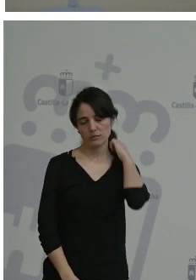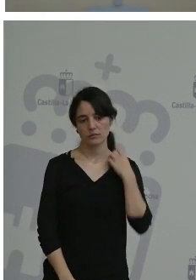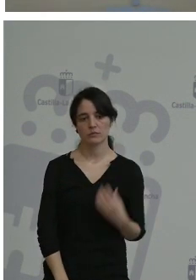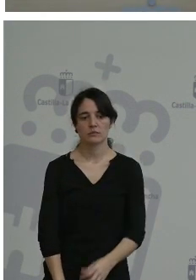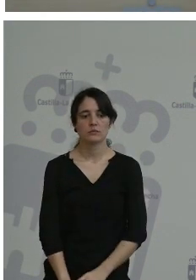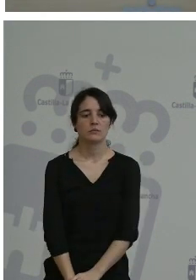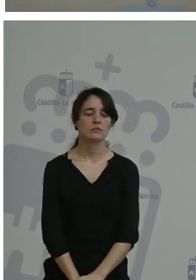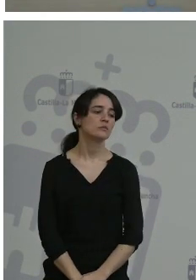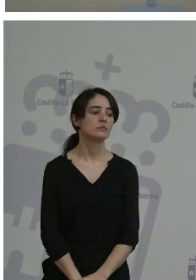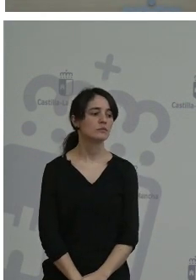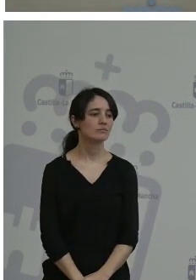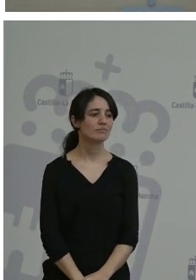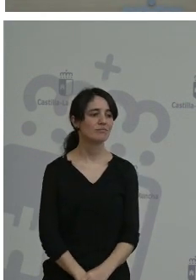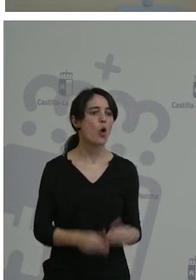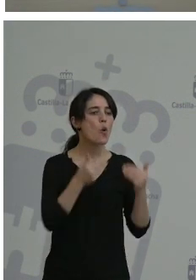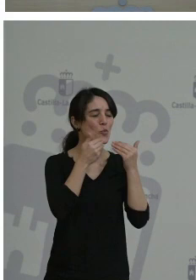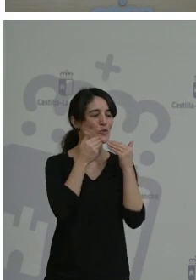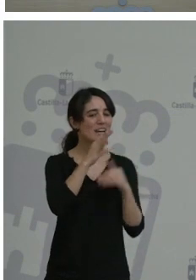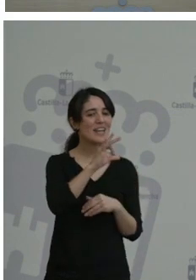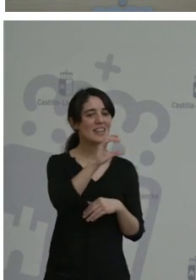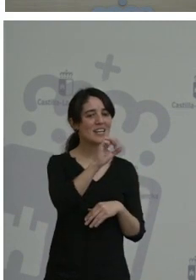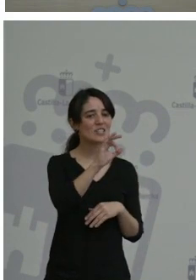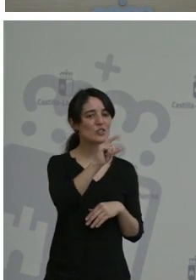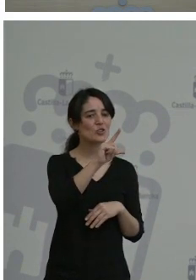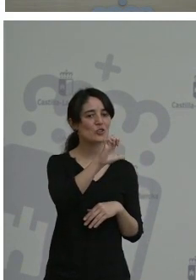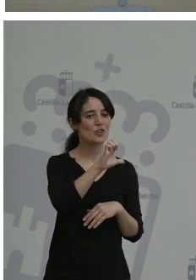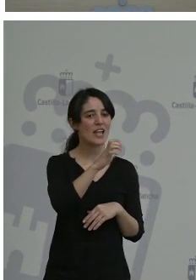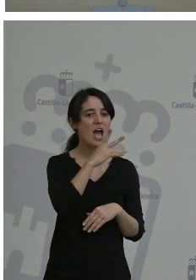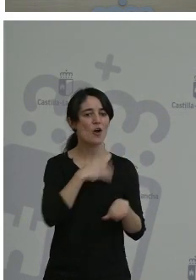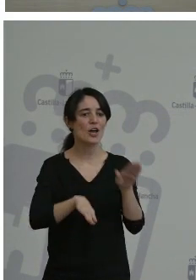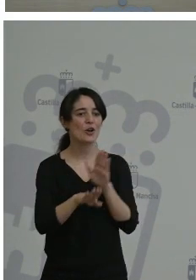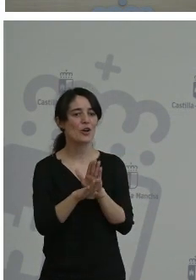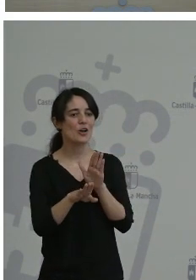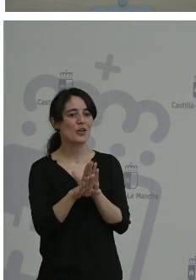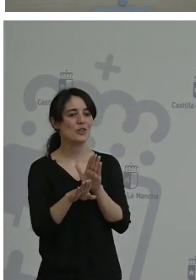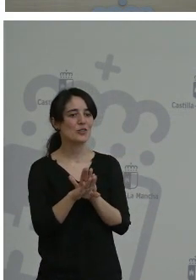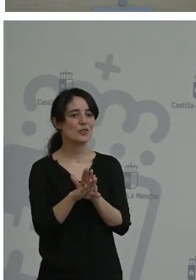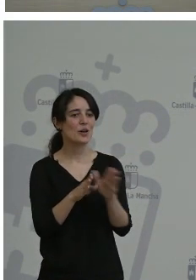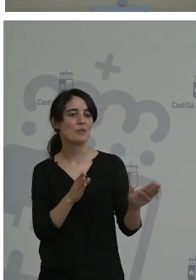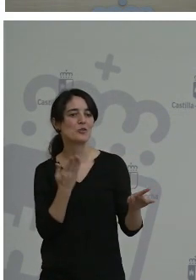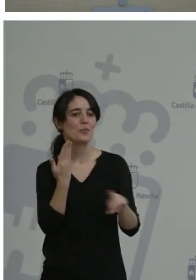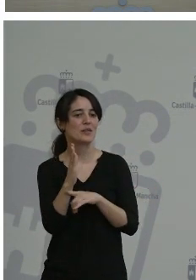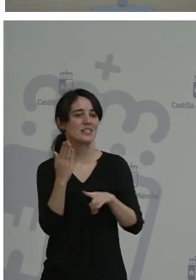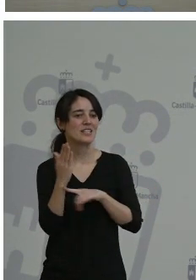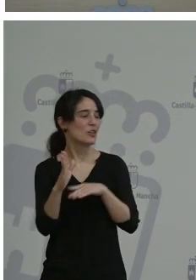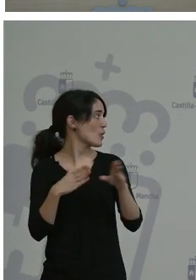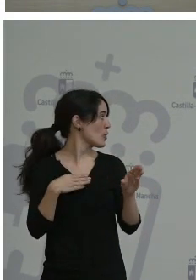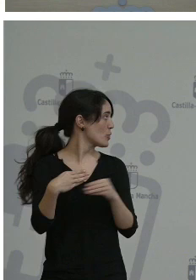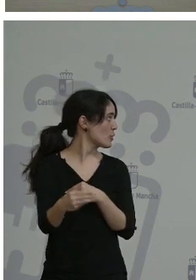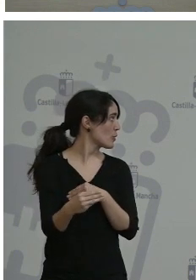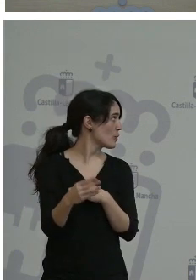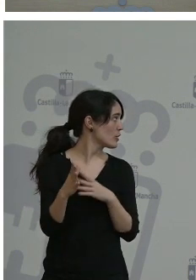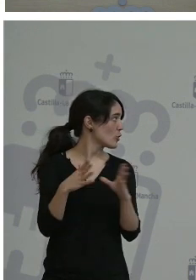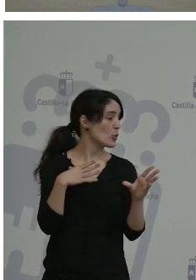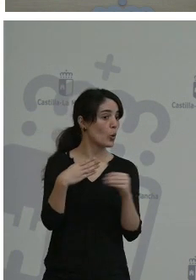No pasa nada. Pues muchas gracias, Solé. Y bueno, pues continuamos un poco con la presentación de este documento. Al final del